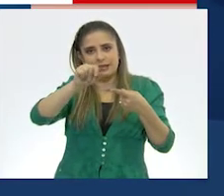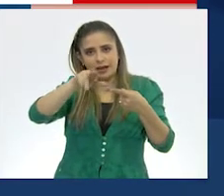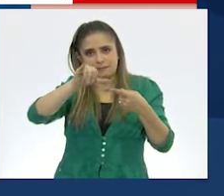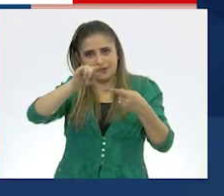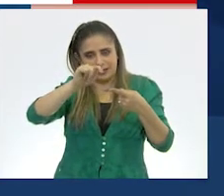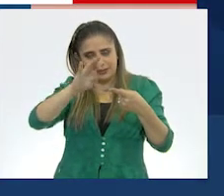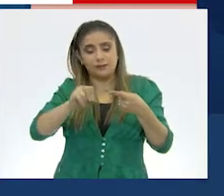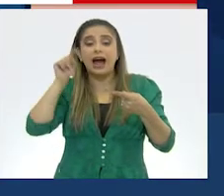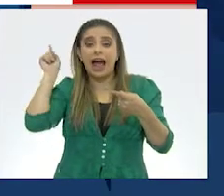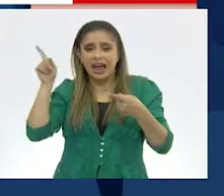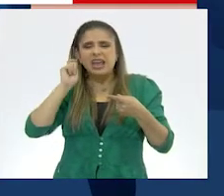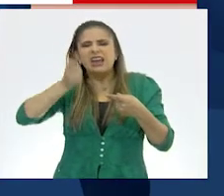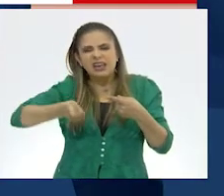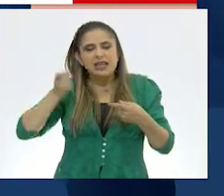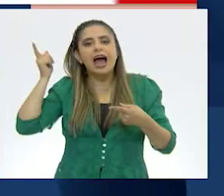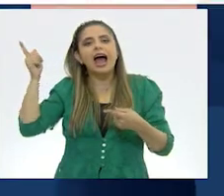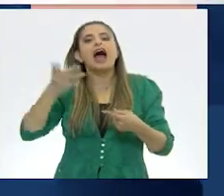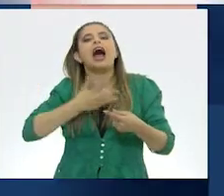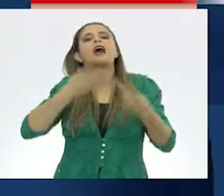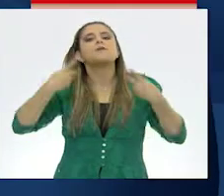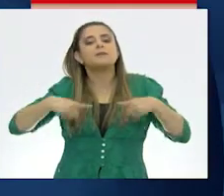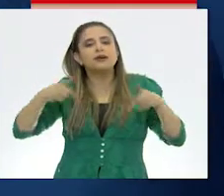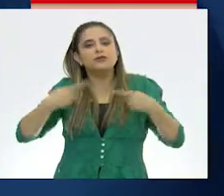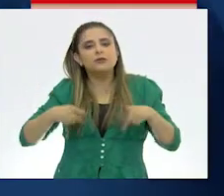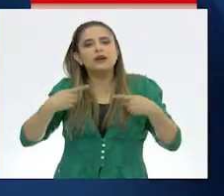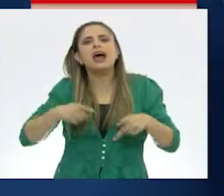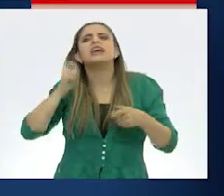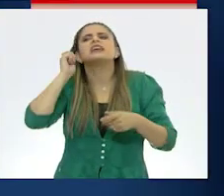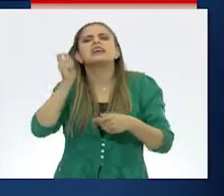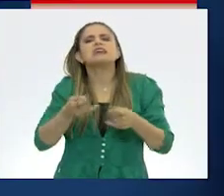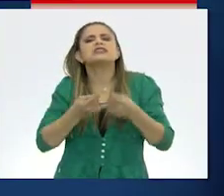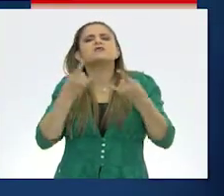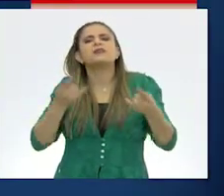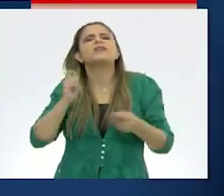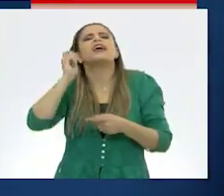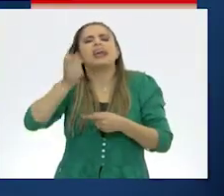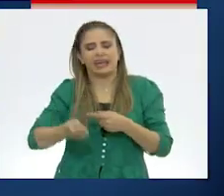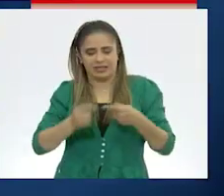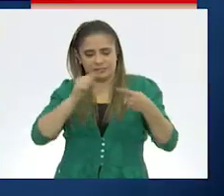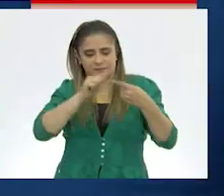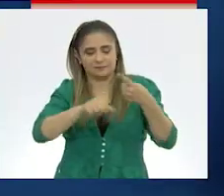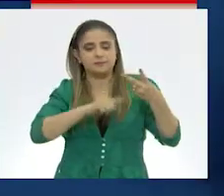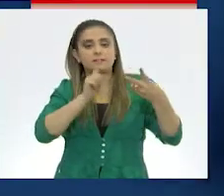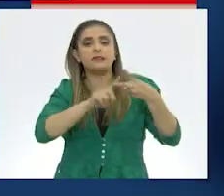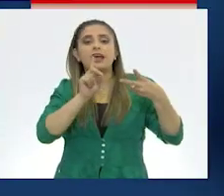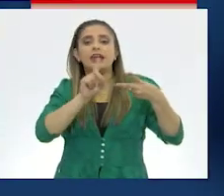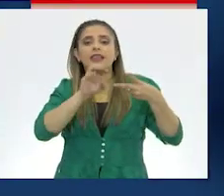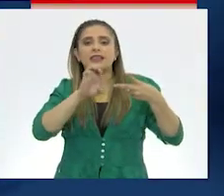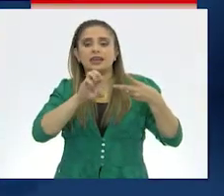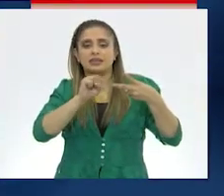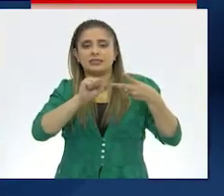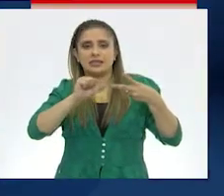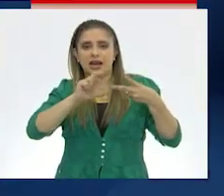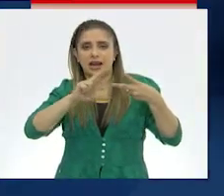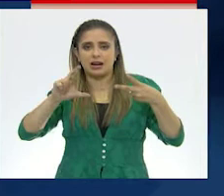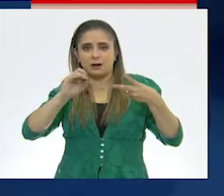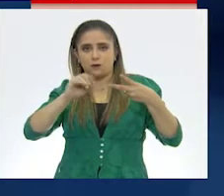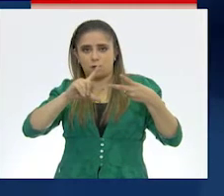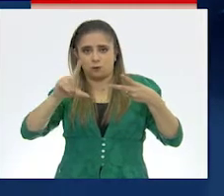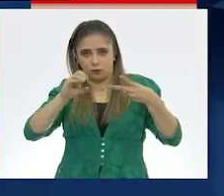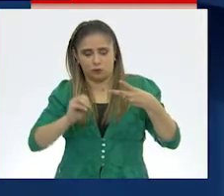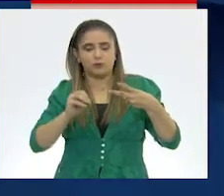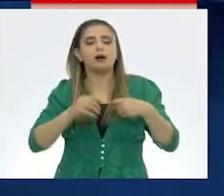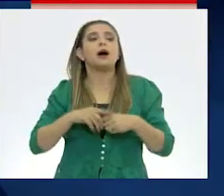los antecedentes de la historia. Después tenemos el desarrollo. En el desarrollo, Mariano